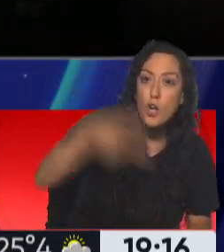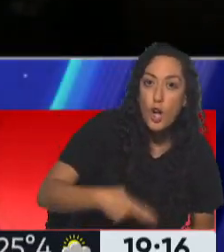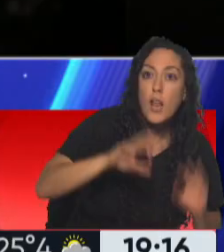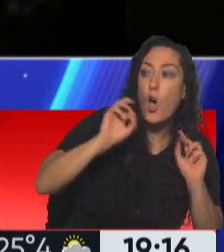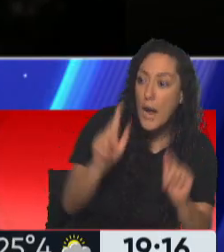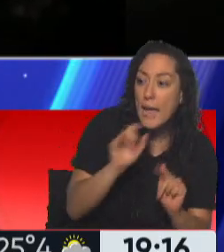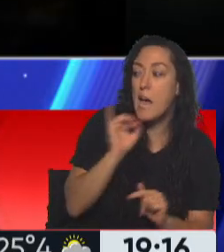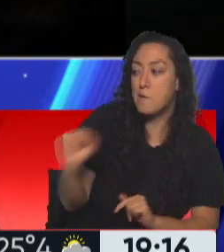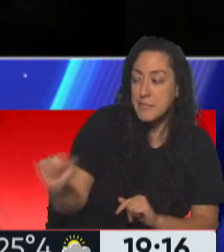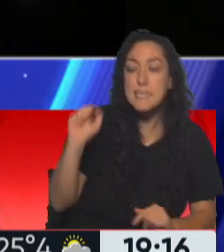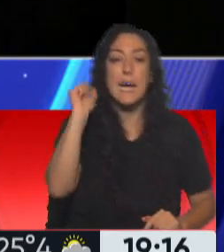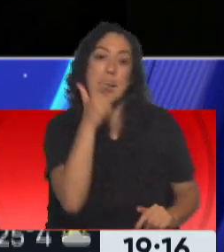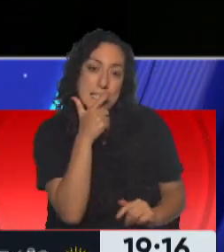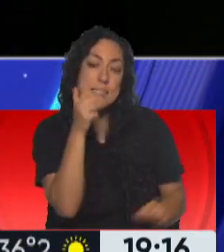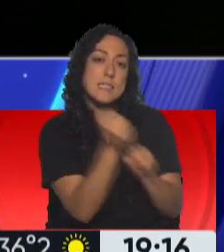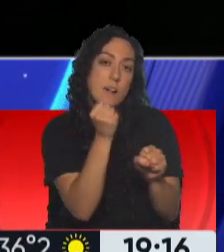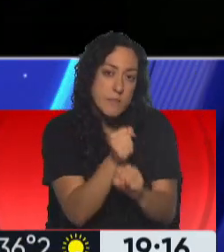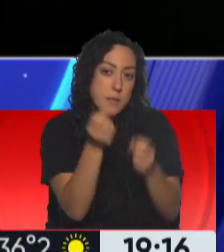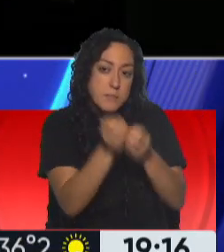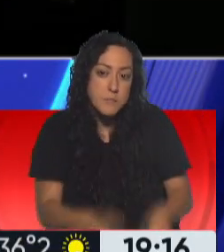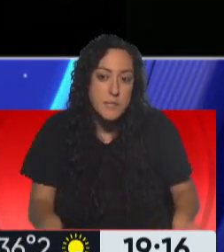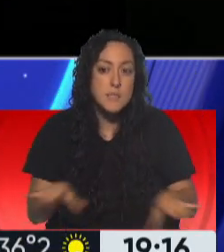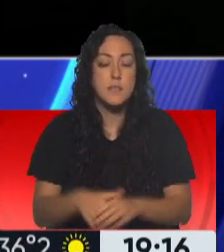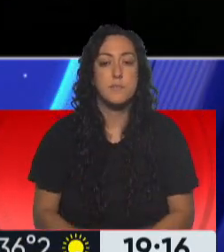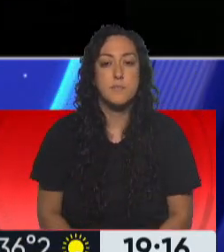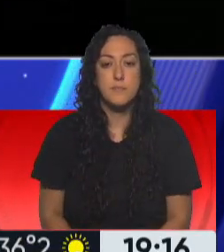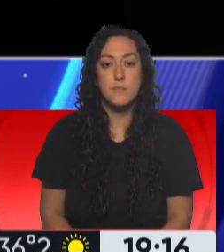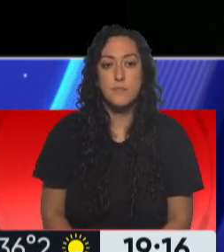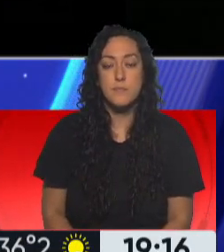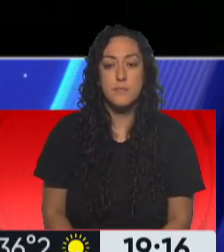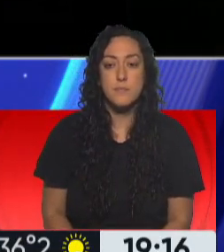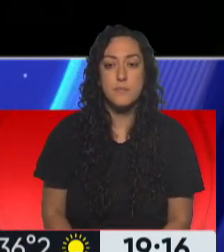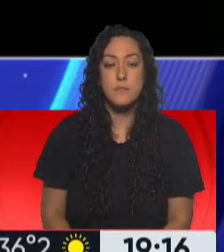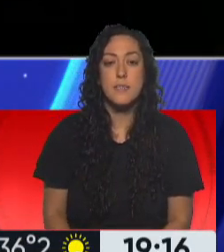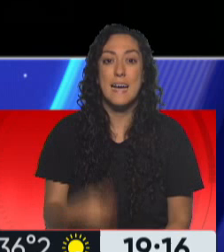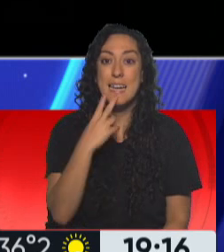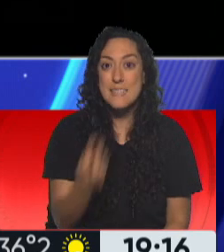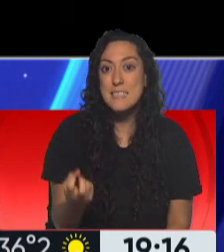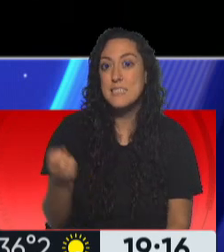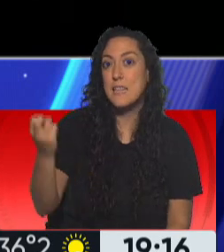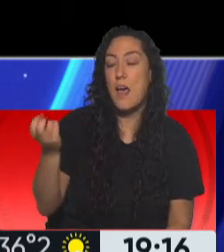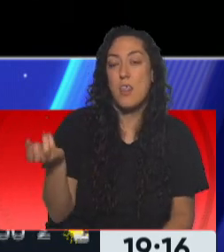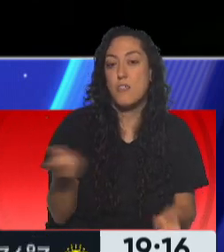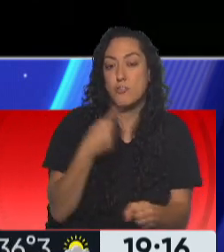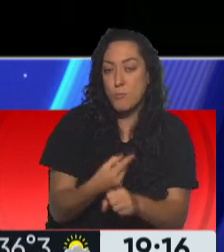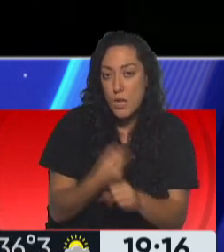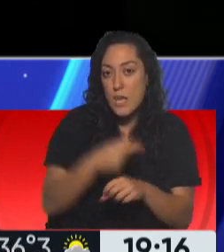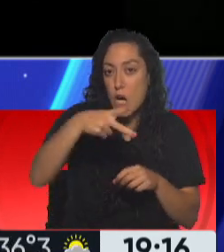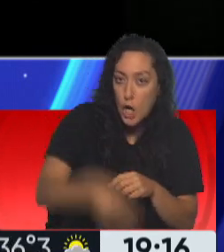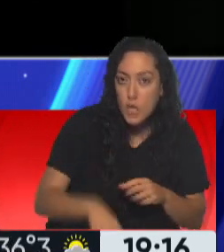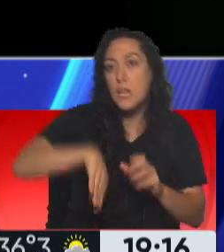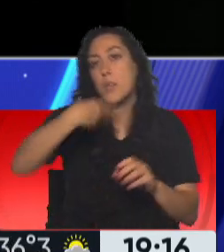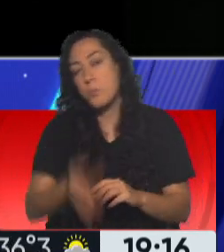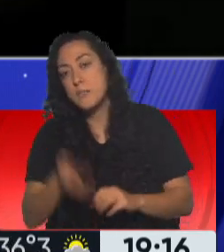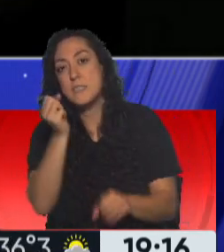pueden trabajar con las luces encendidas o con la electricidad en funcionamiento. Por lo tanto, lo que está